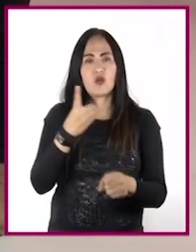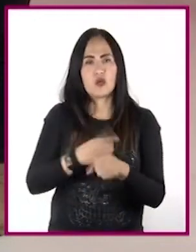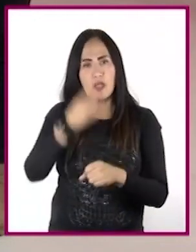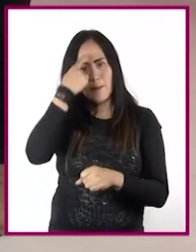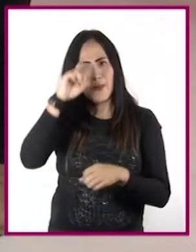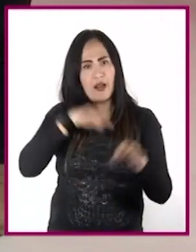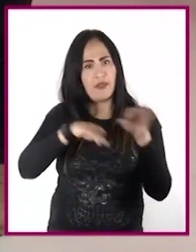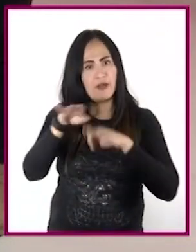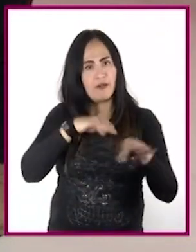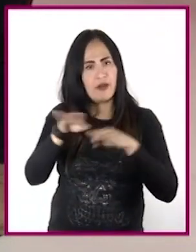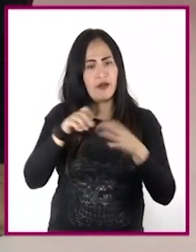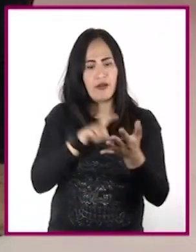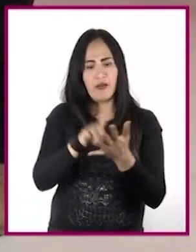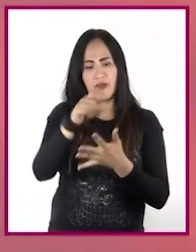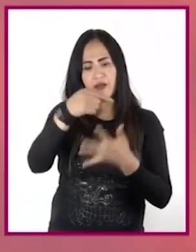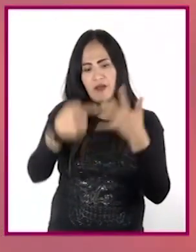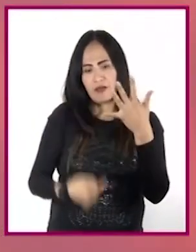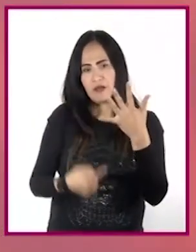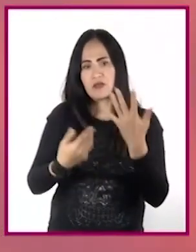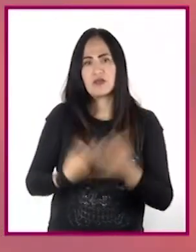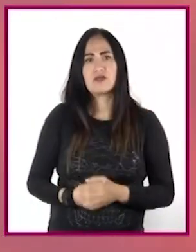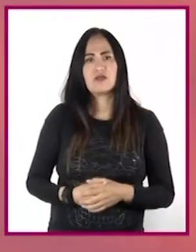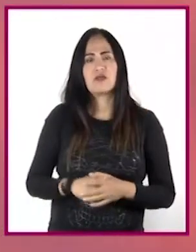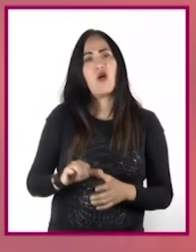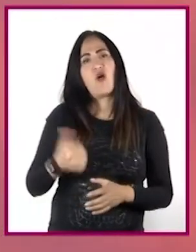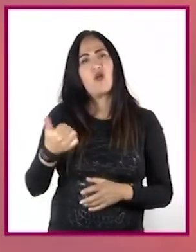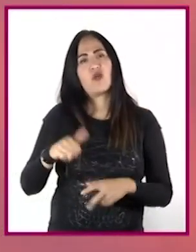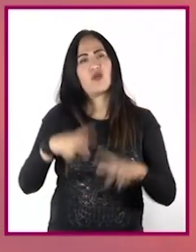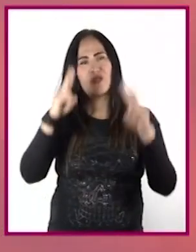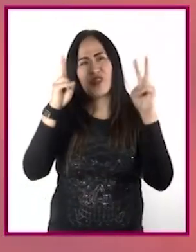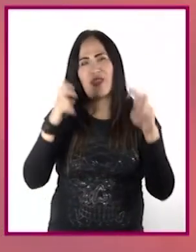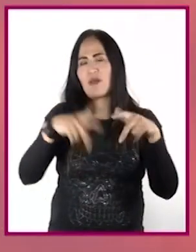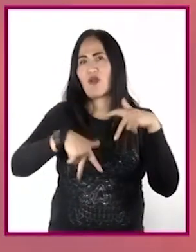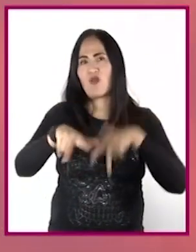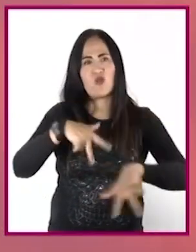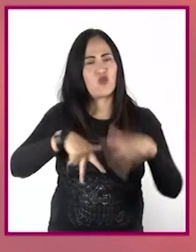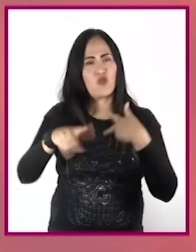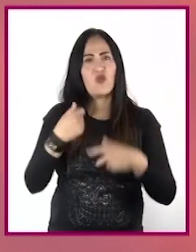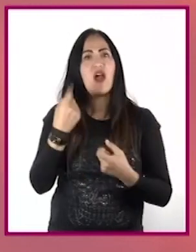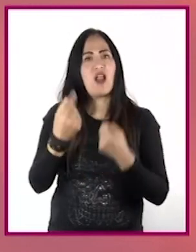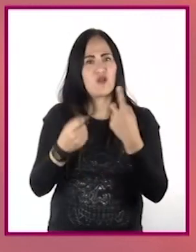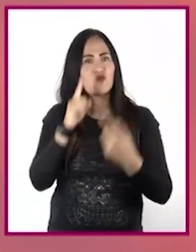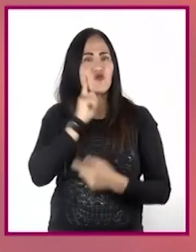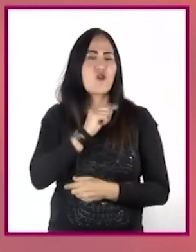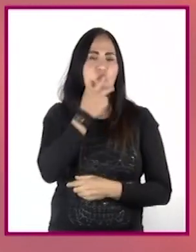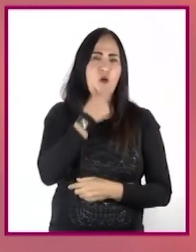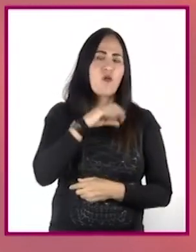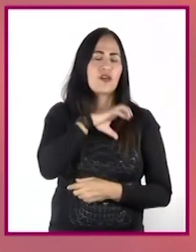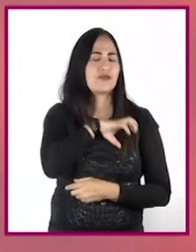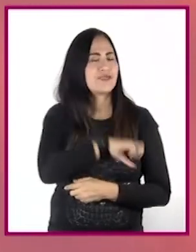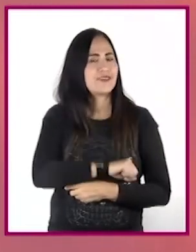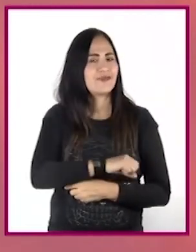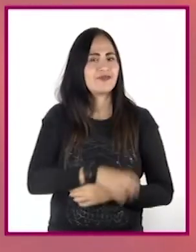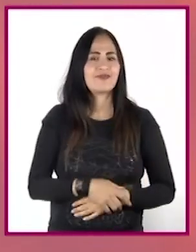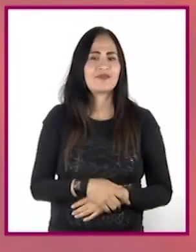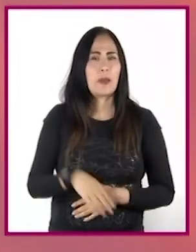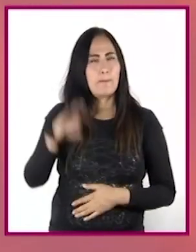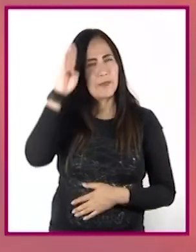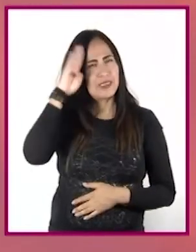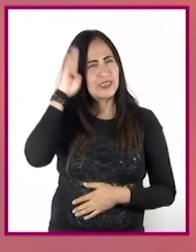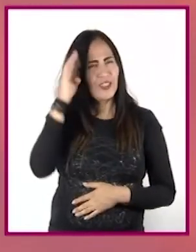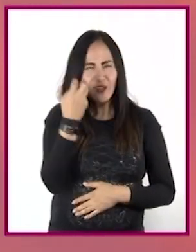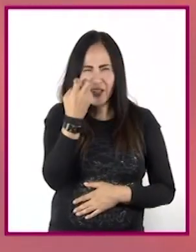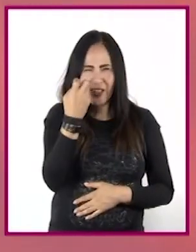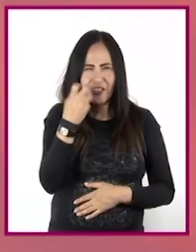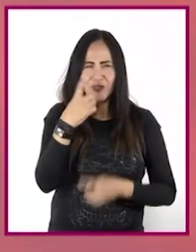laborales, derechos. Fútbol, un tema que a muchos y a muchas nos apasiona. ¿Pensaron que algo